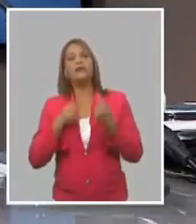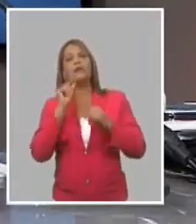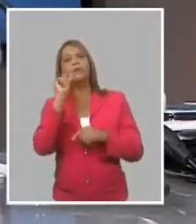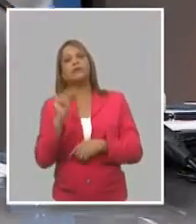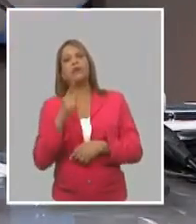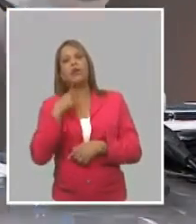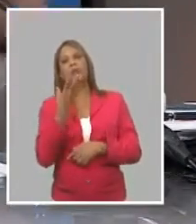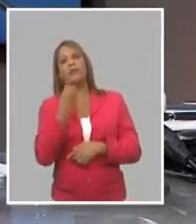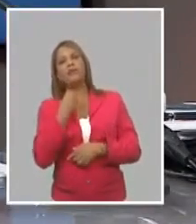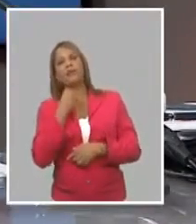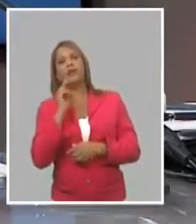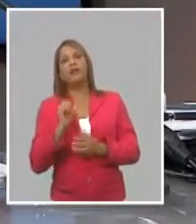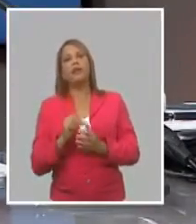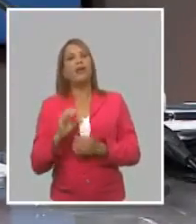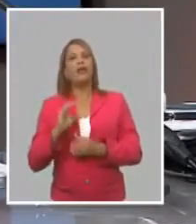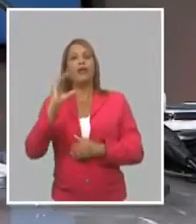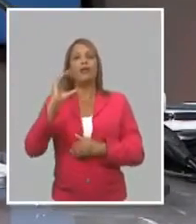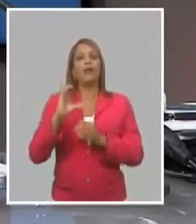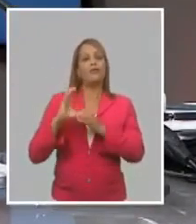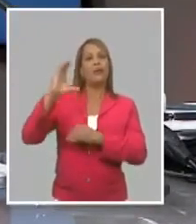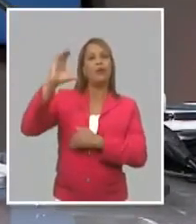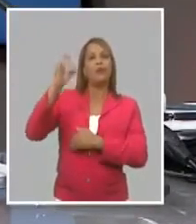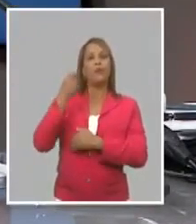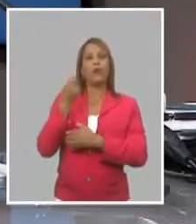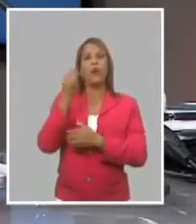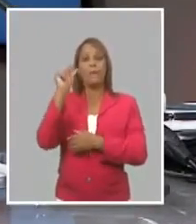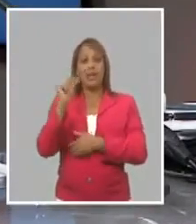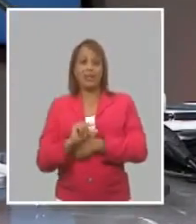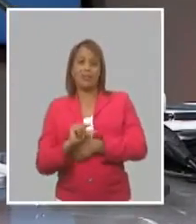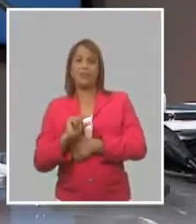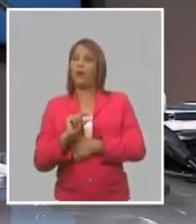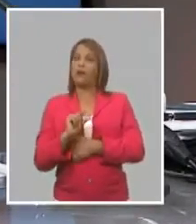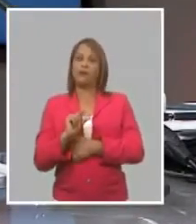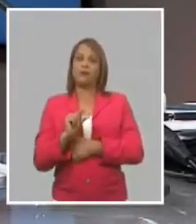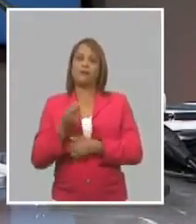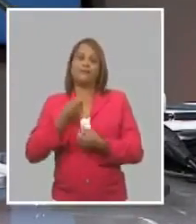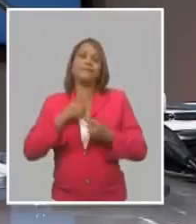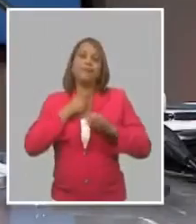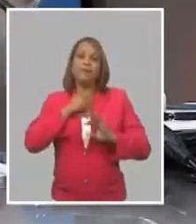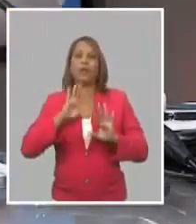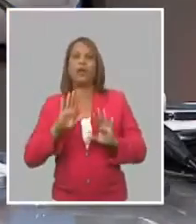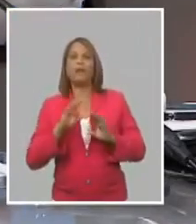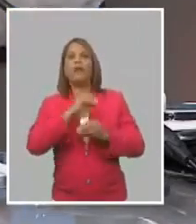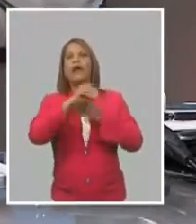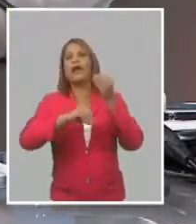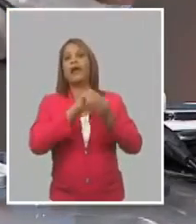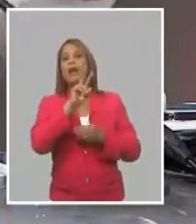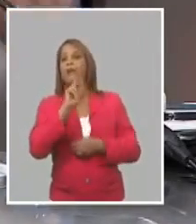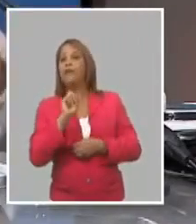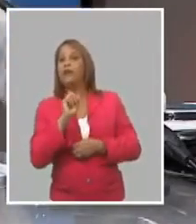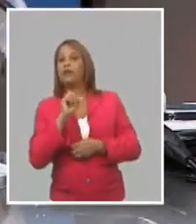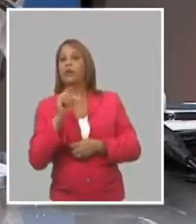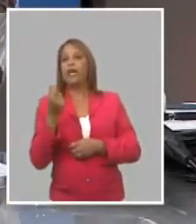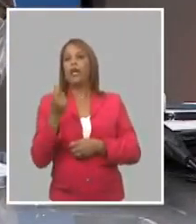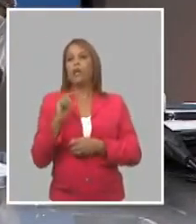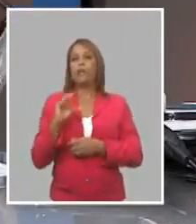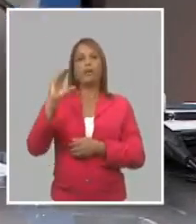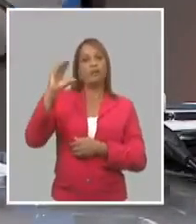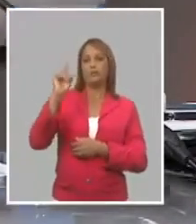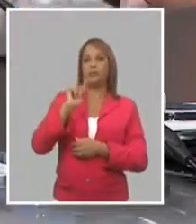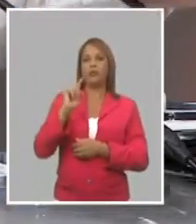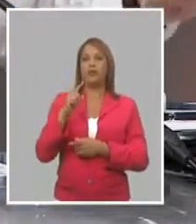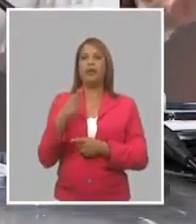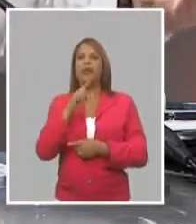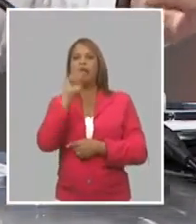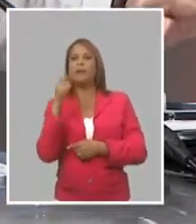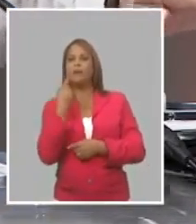dicen, devalúen y no suban los precios. Bueno, vamos a suponer que decimos que el tipo de cambio es 20 y no subimos los precios. Y la pregunta